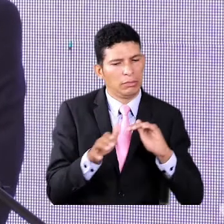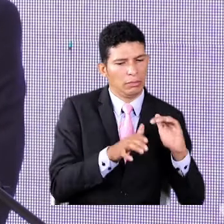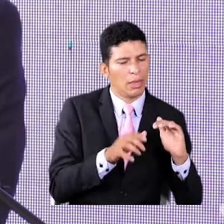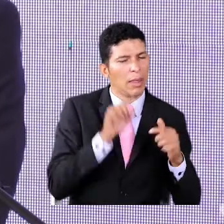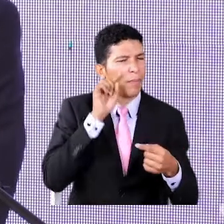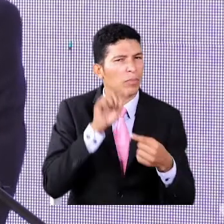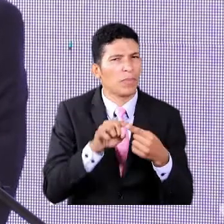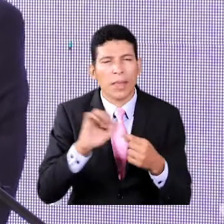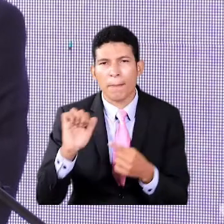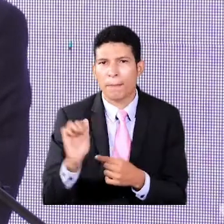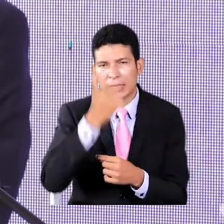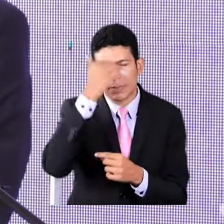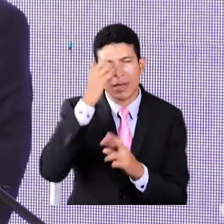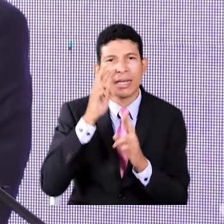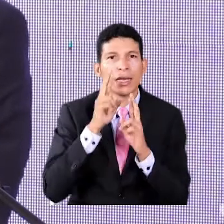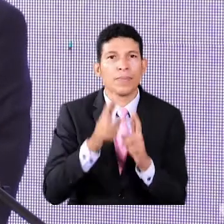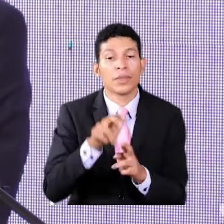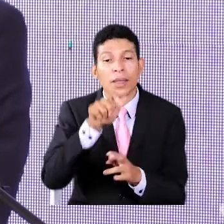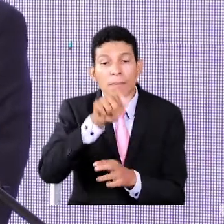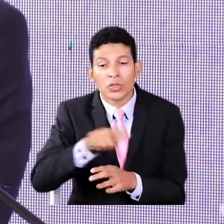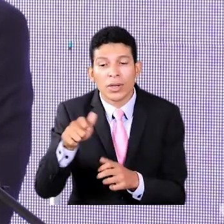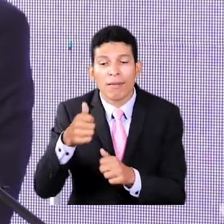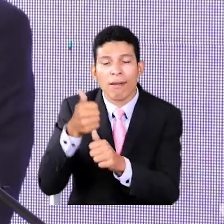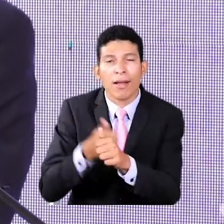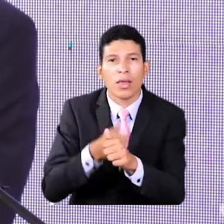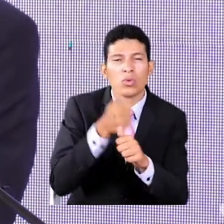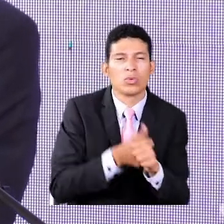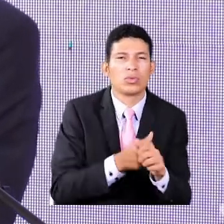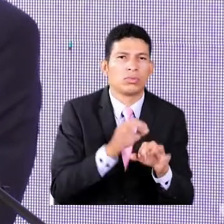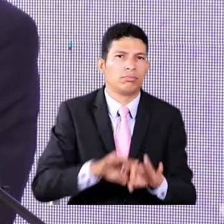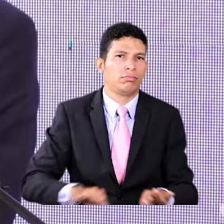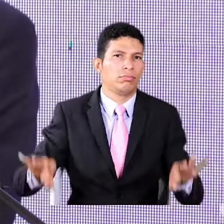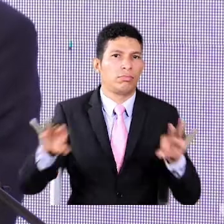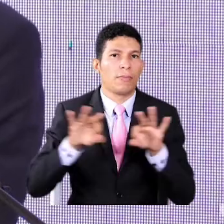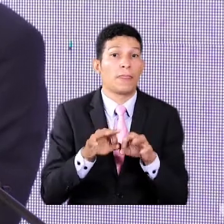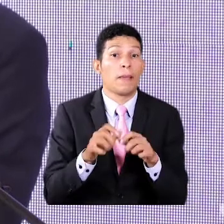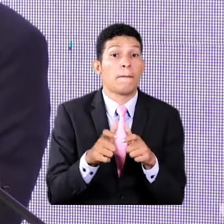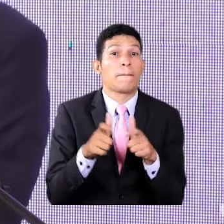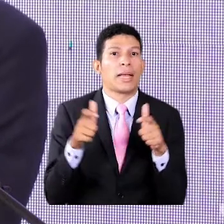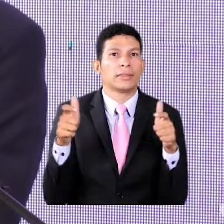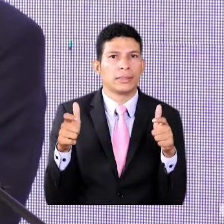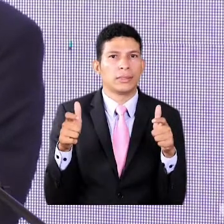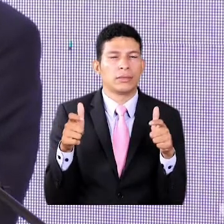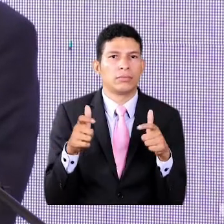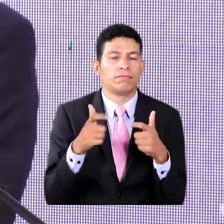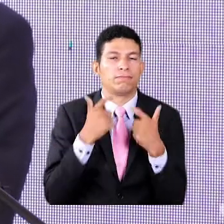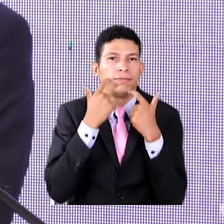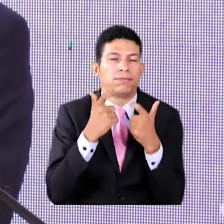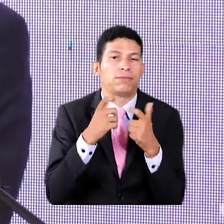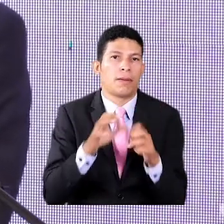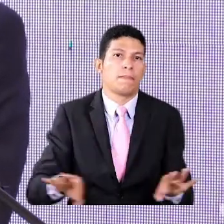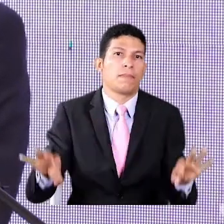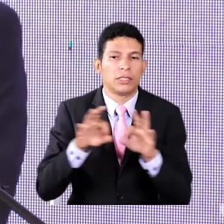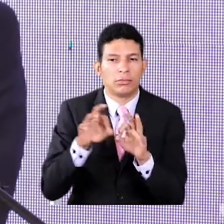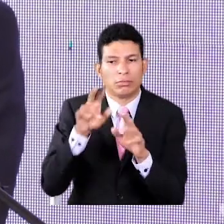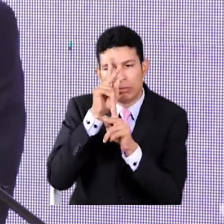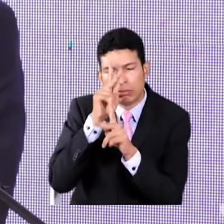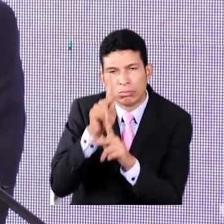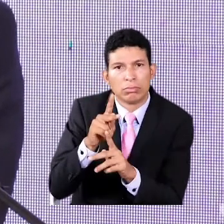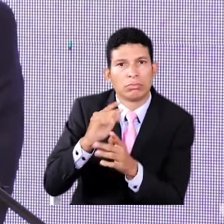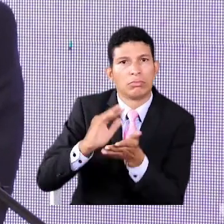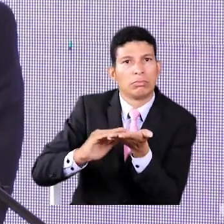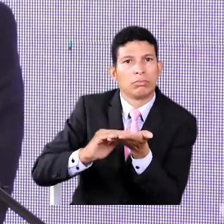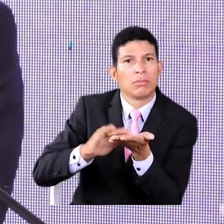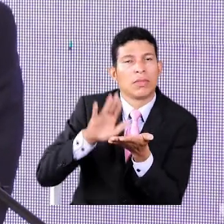reconocer que cada víctima importa y que cuantas más sean más importancia se debe dar al tratamiento de estas